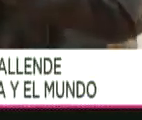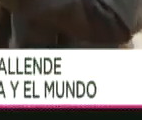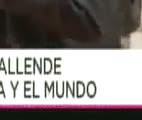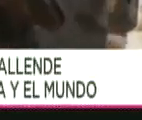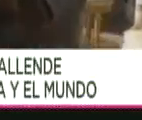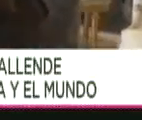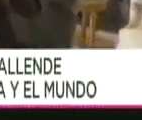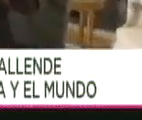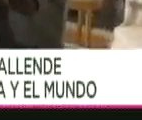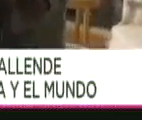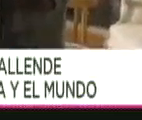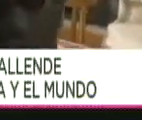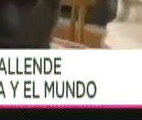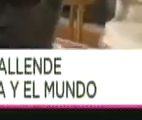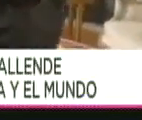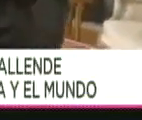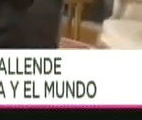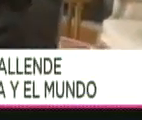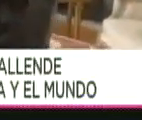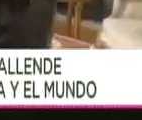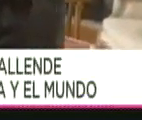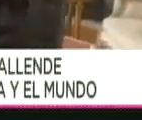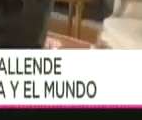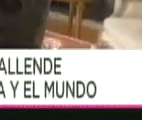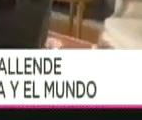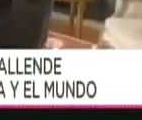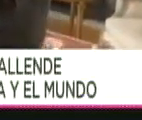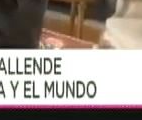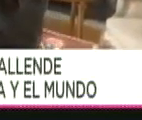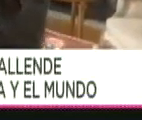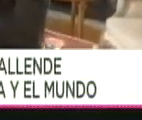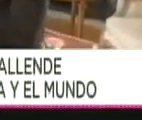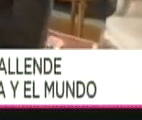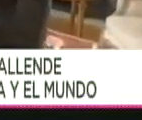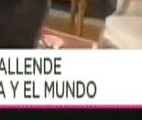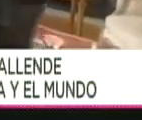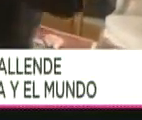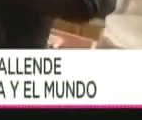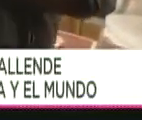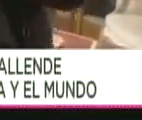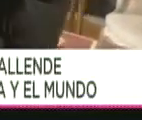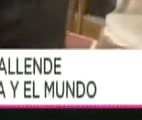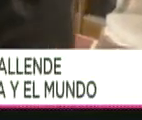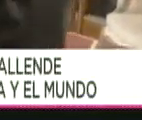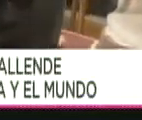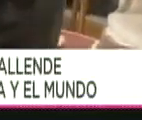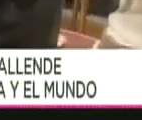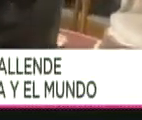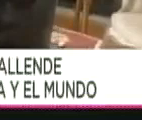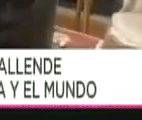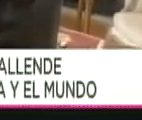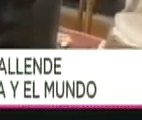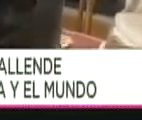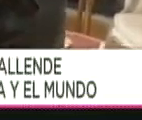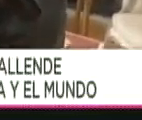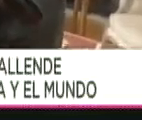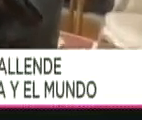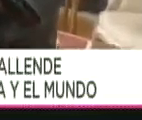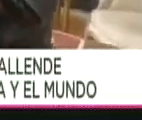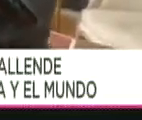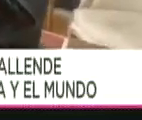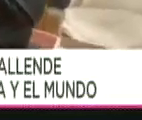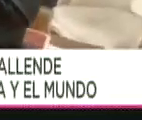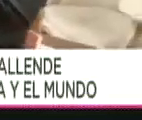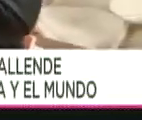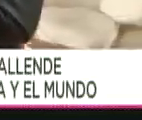viene, pero que nuevamente con López Obrador, digamos, con Arce, bueno, antes tuvo Evo, y así.